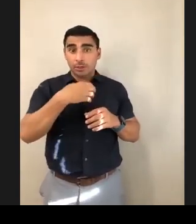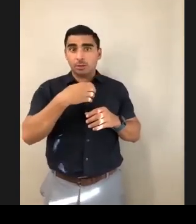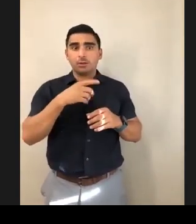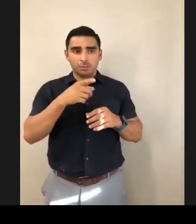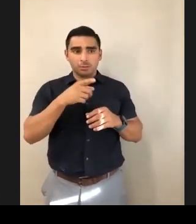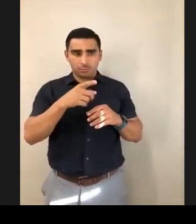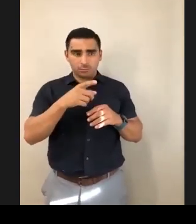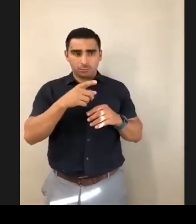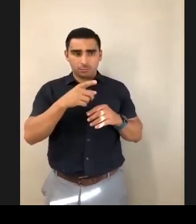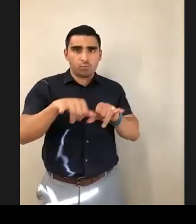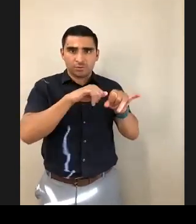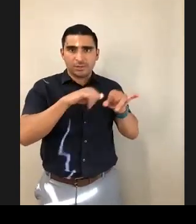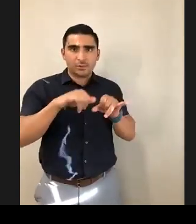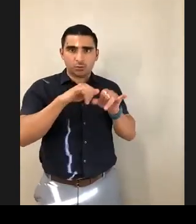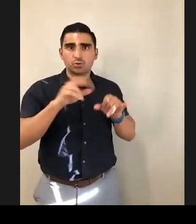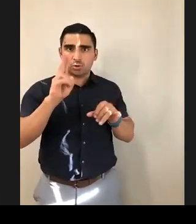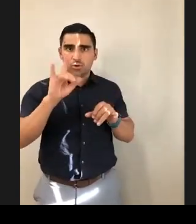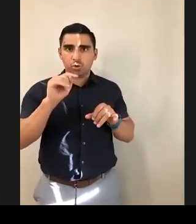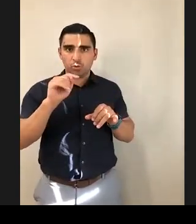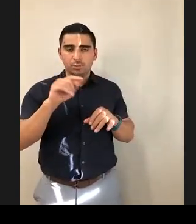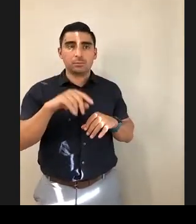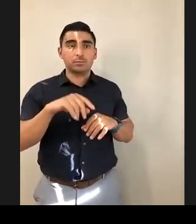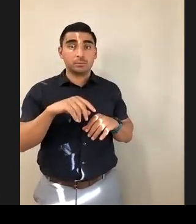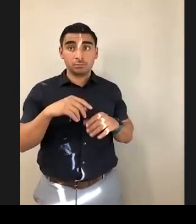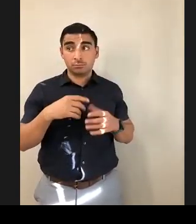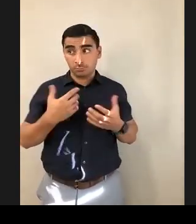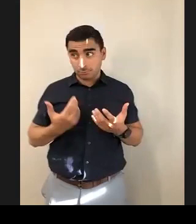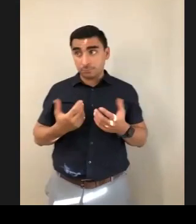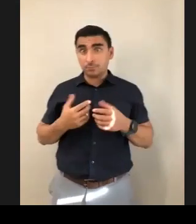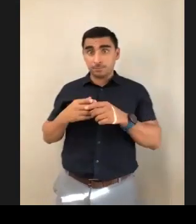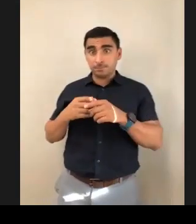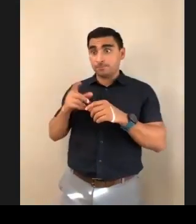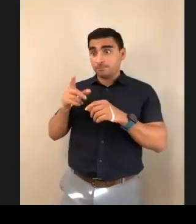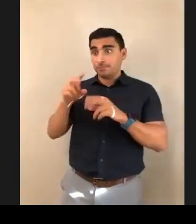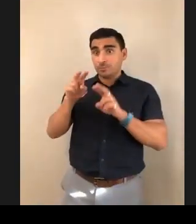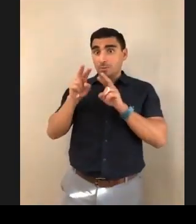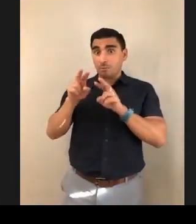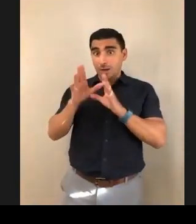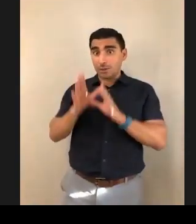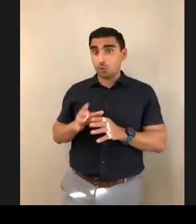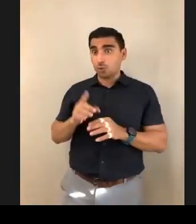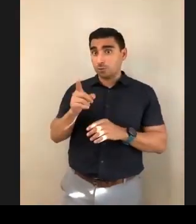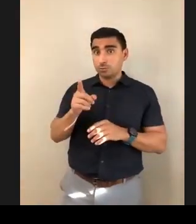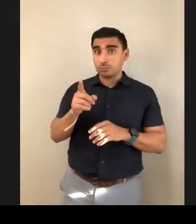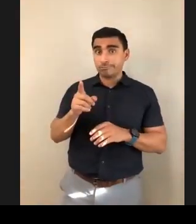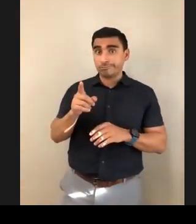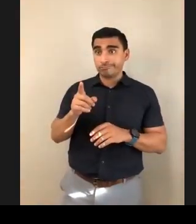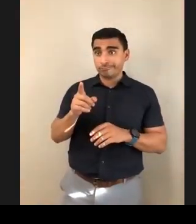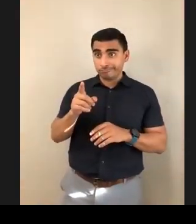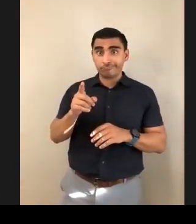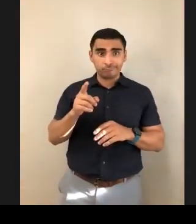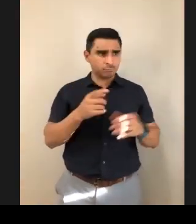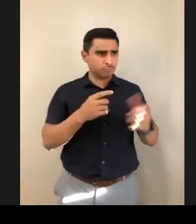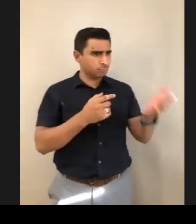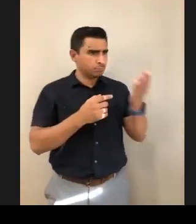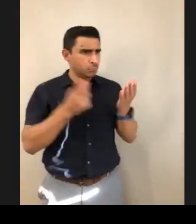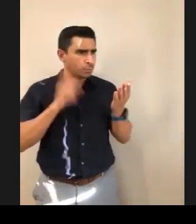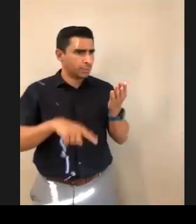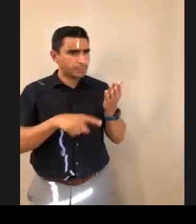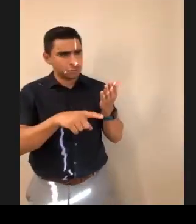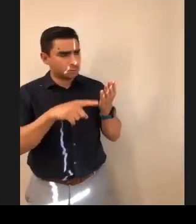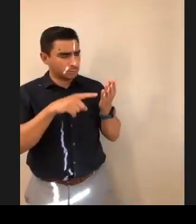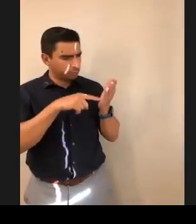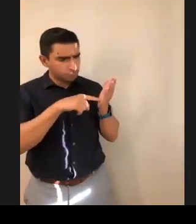nada, investigarse profesionalmente, y es el deber del monitor independiente revisar